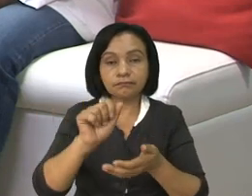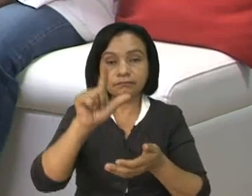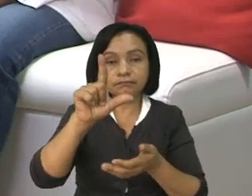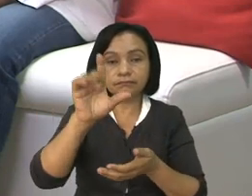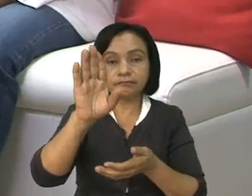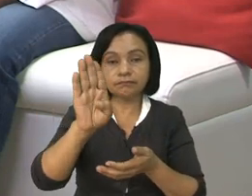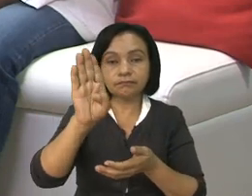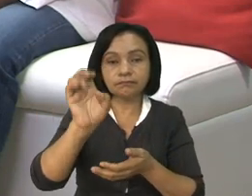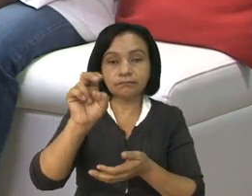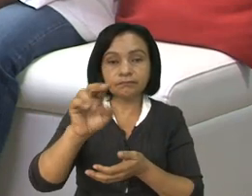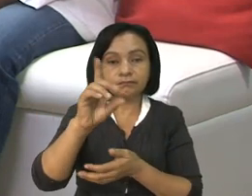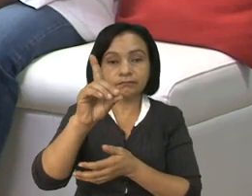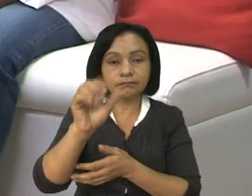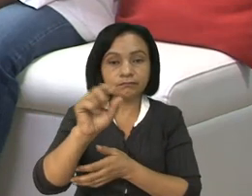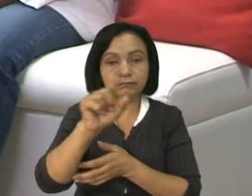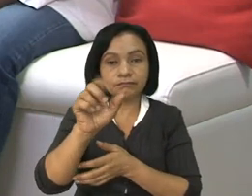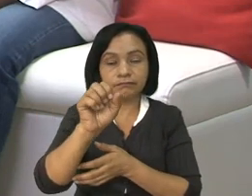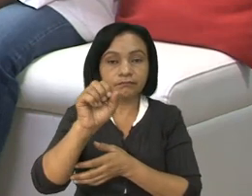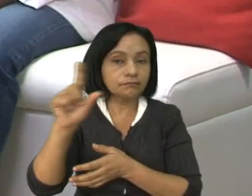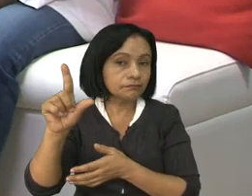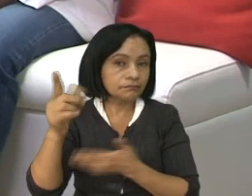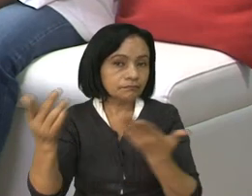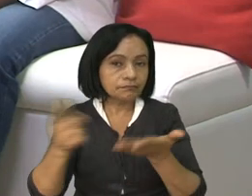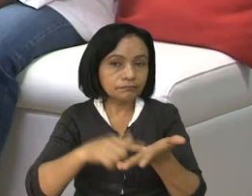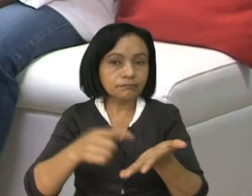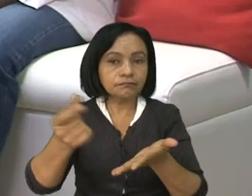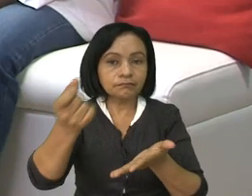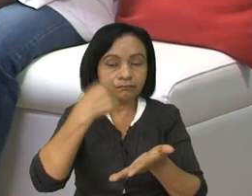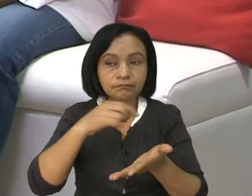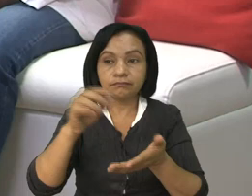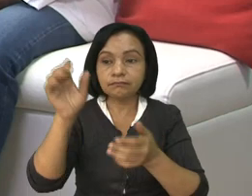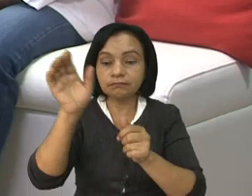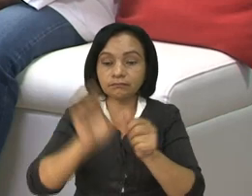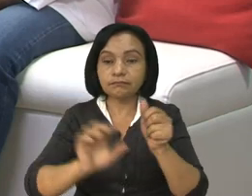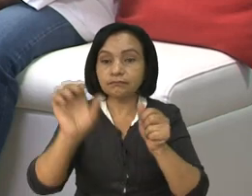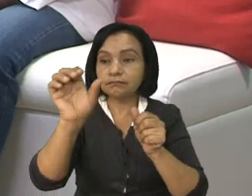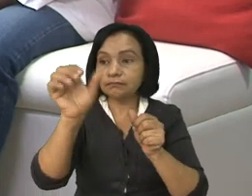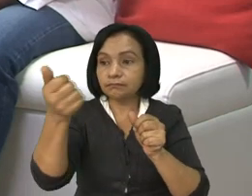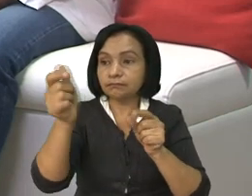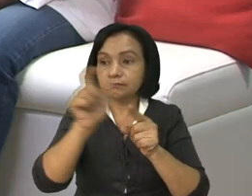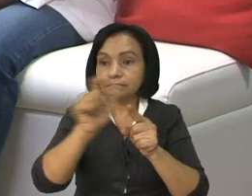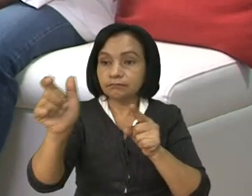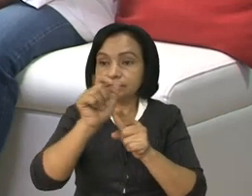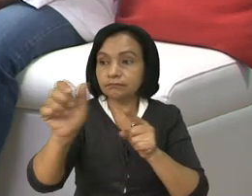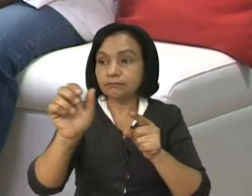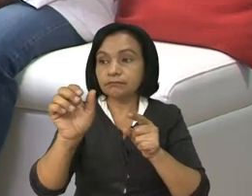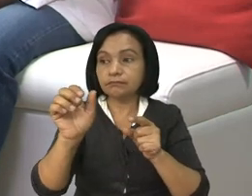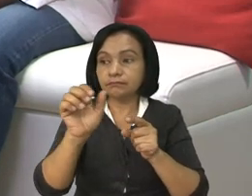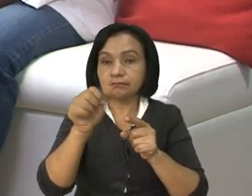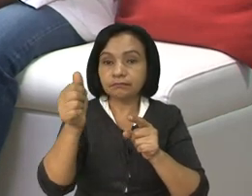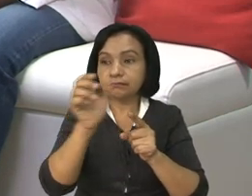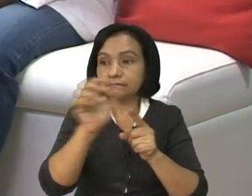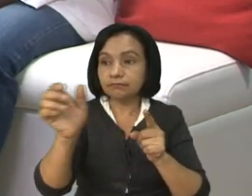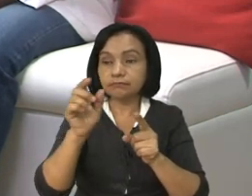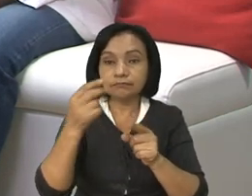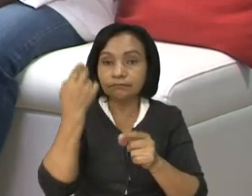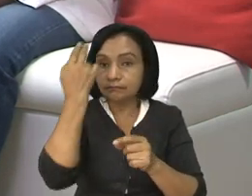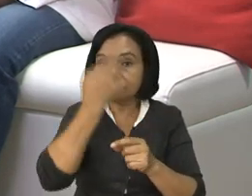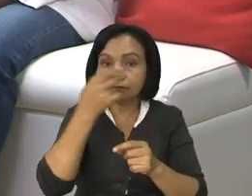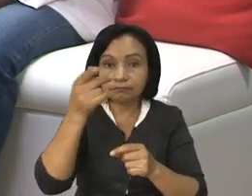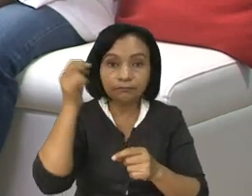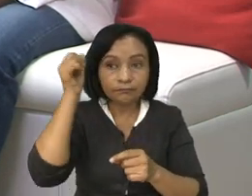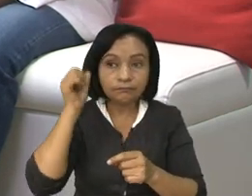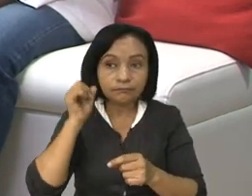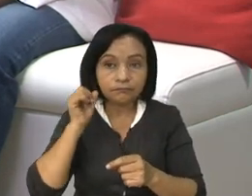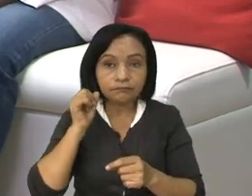albendazol. La desparasitación debe ser cada 6 meses, es decir, cada 6 meses. Vos le preguntas a los adultos,